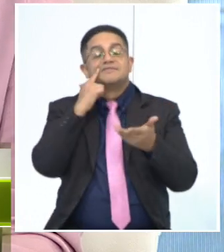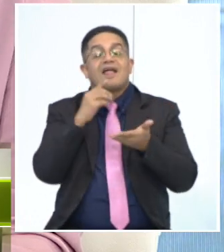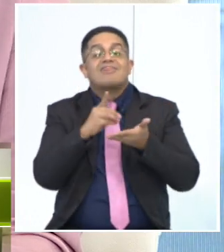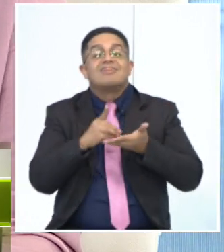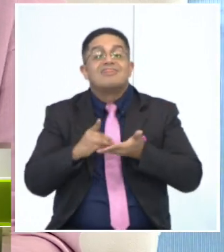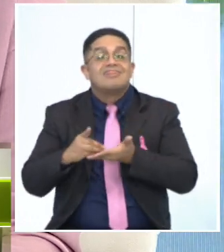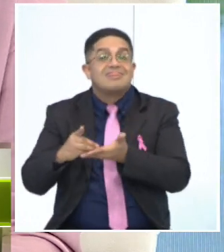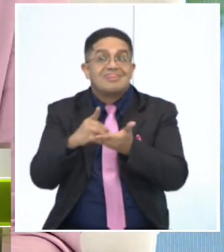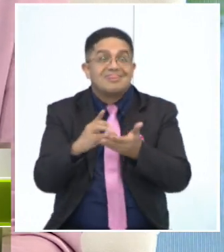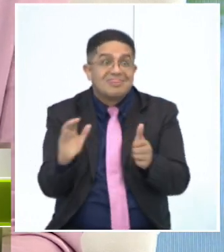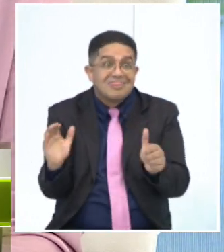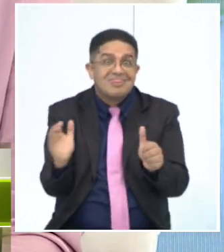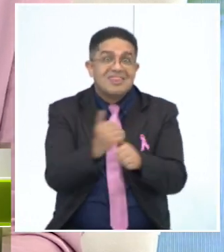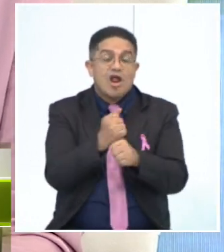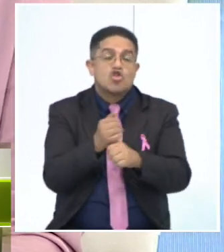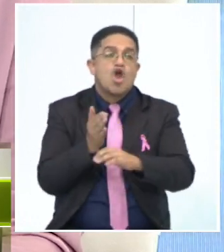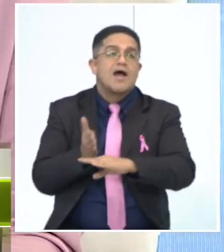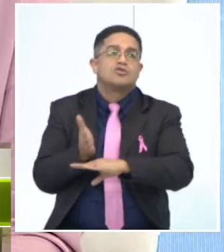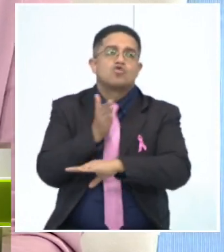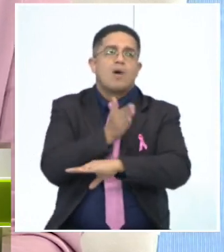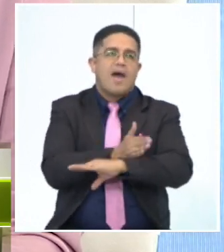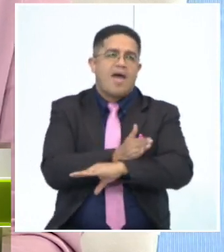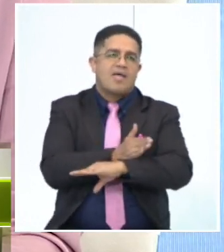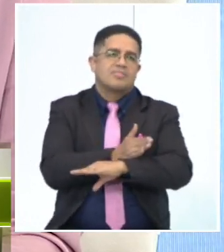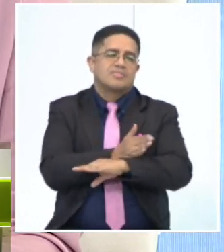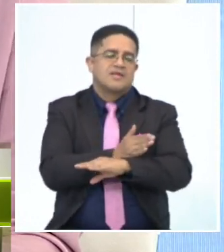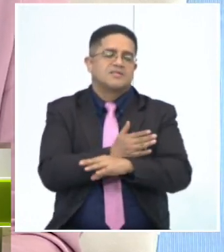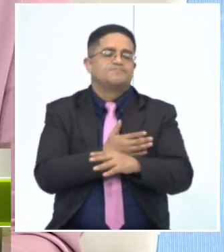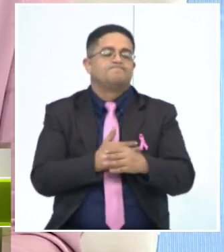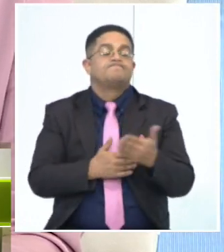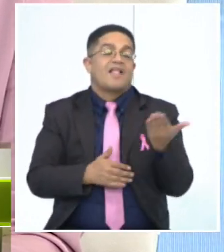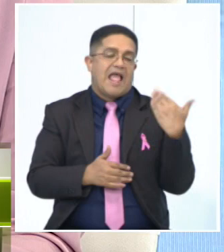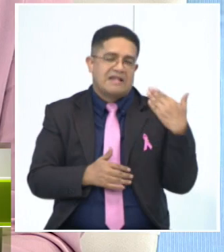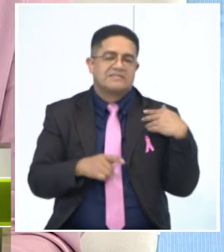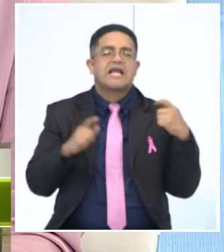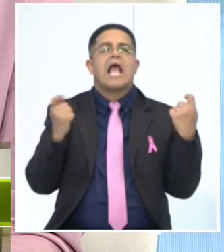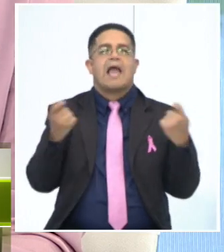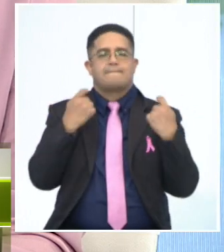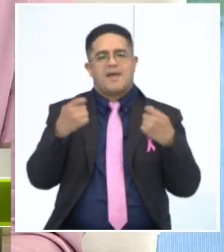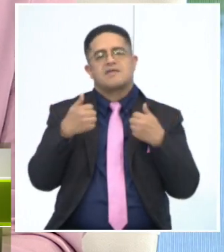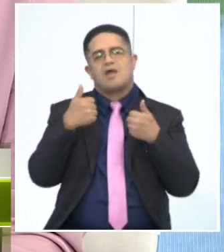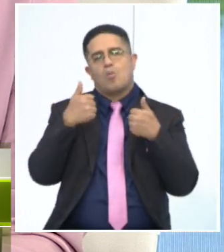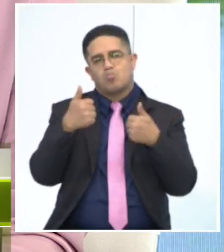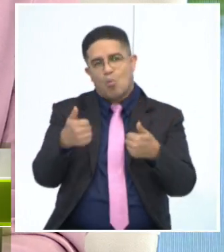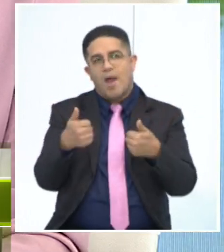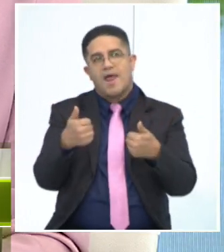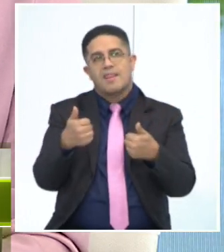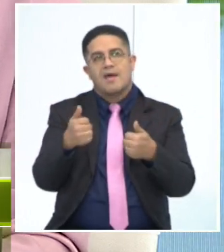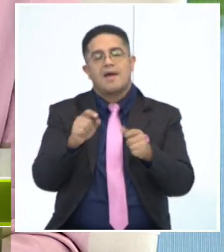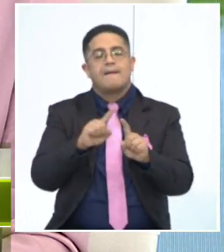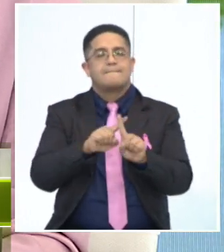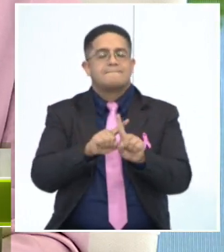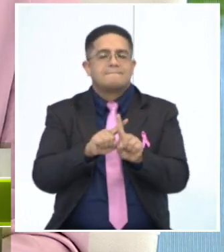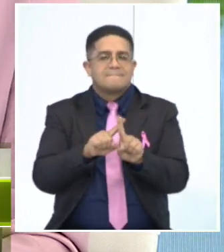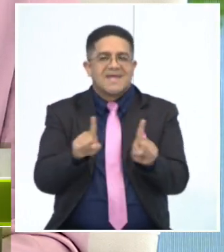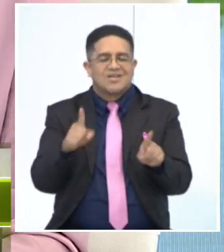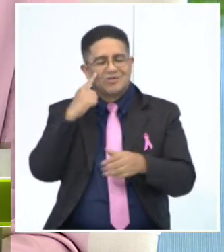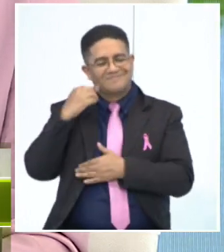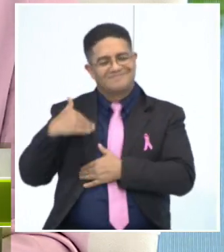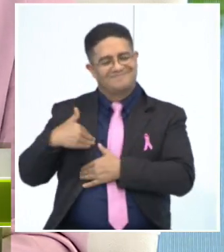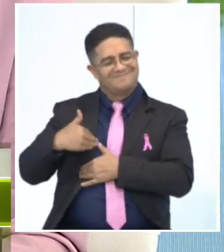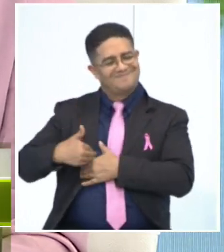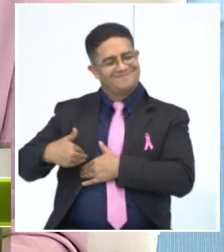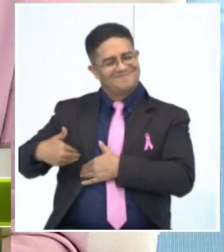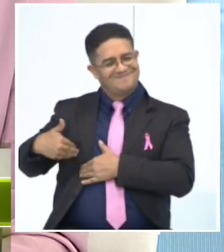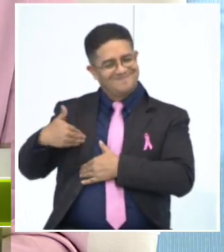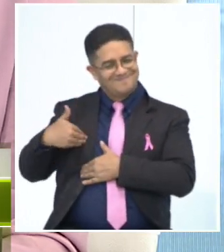diagnóstico temprano. Lo hemos conversado, antes había una campaña bastante buena, pero ya al momento de tocarnos algún